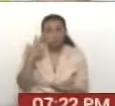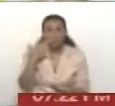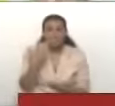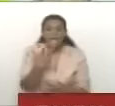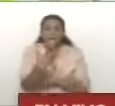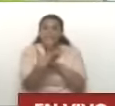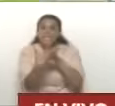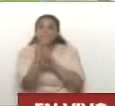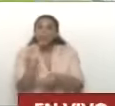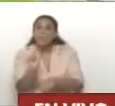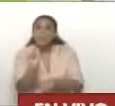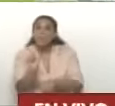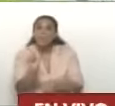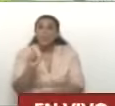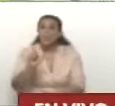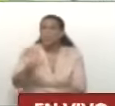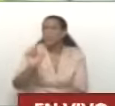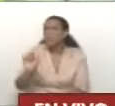5 minutos, me dijo.